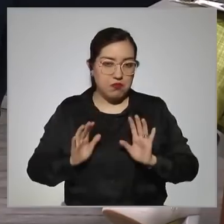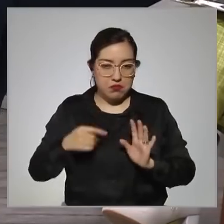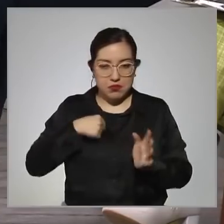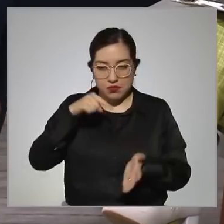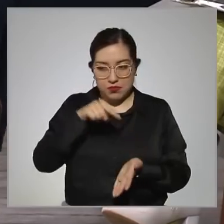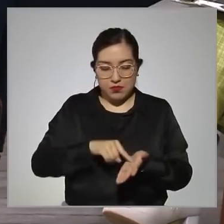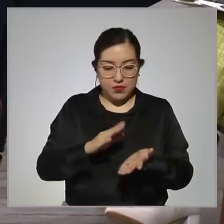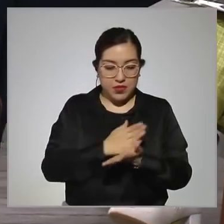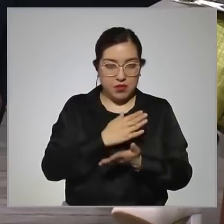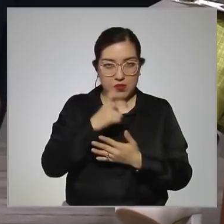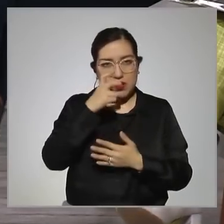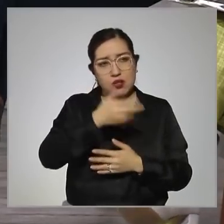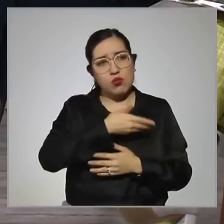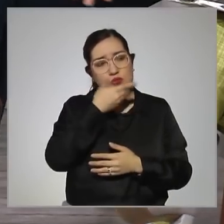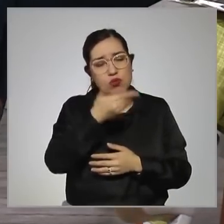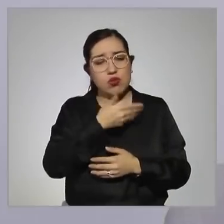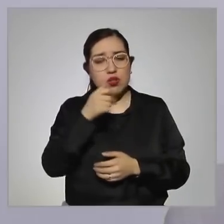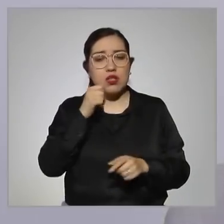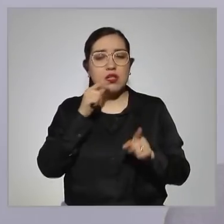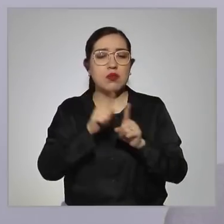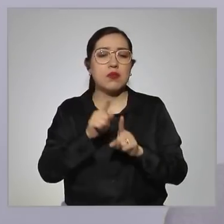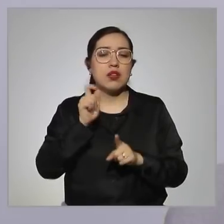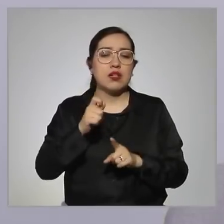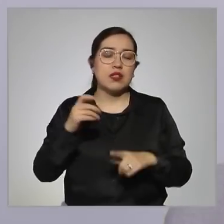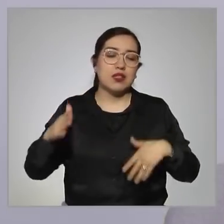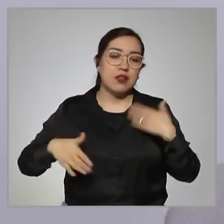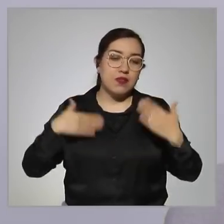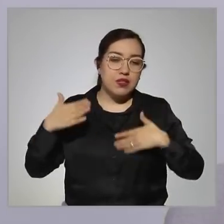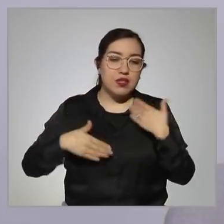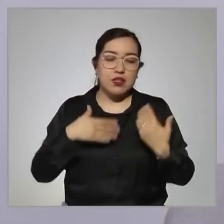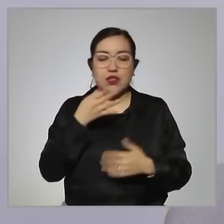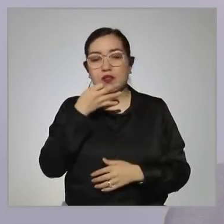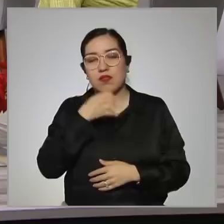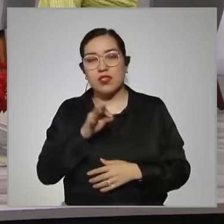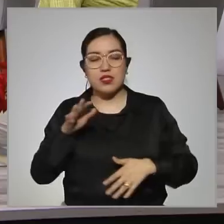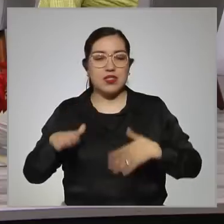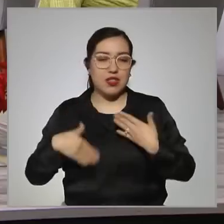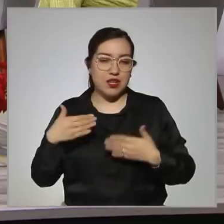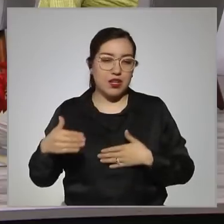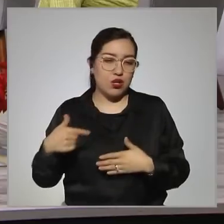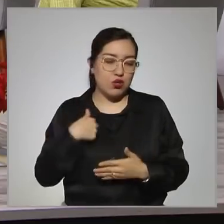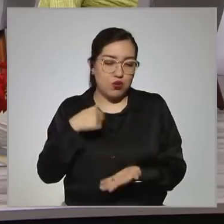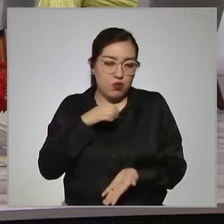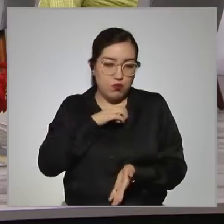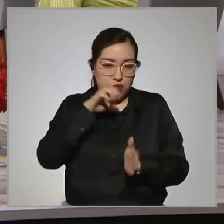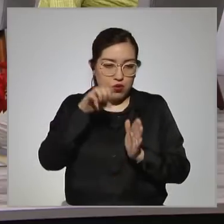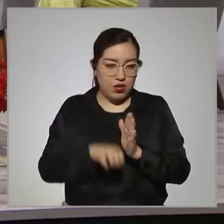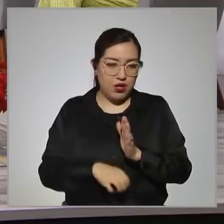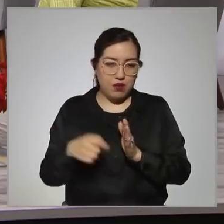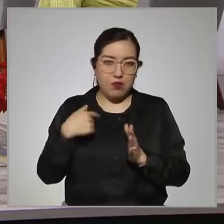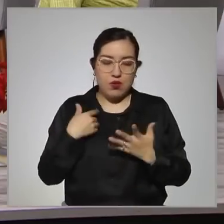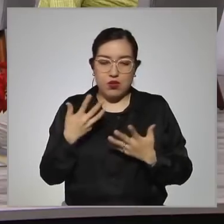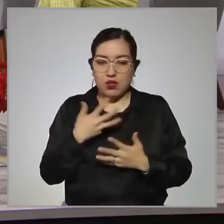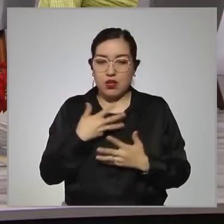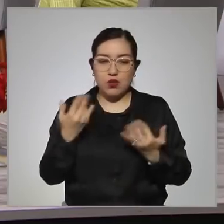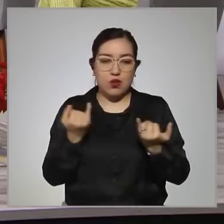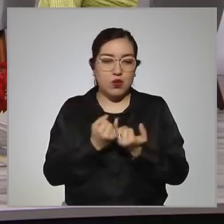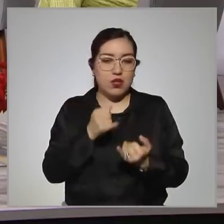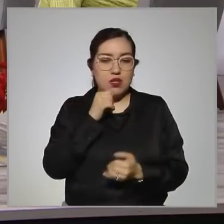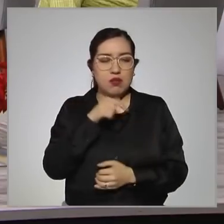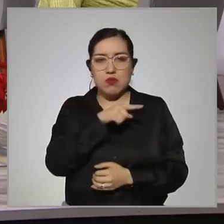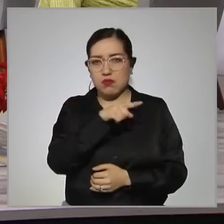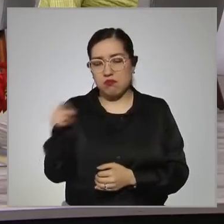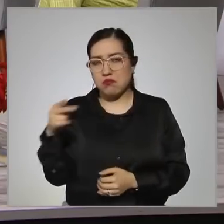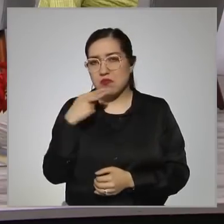la parte tan ritualística y todo, pues también es el relajo, es la fiesta, no sé, yo, por ejemplo, pues tengo de todo con tal de que te funcione,